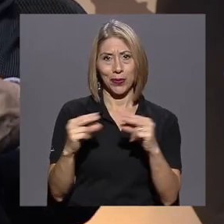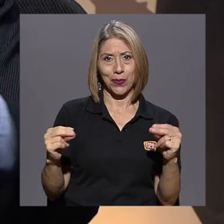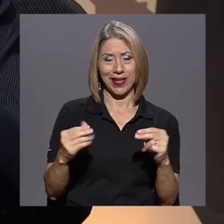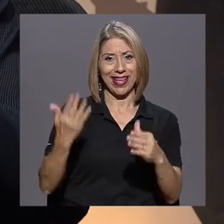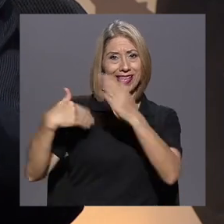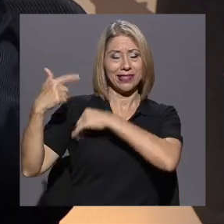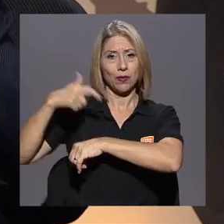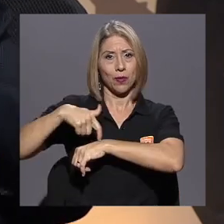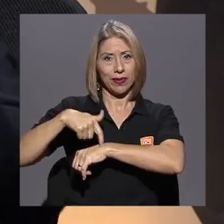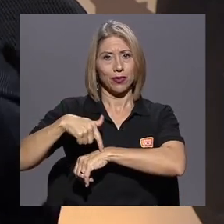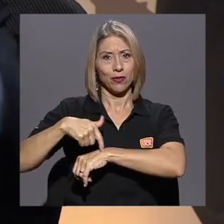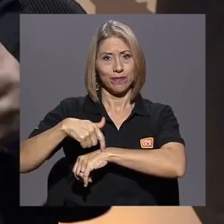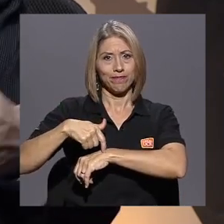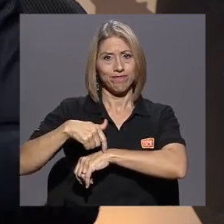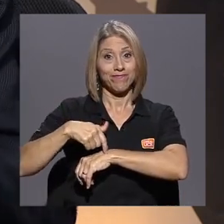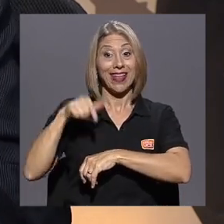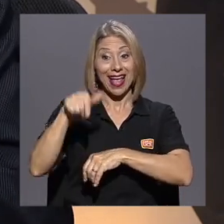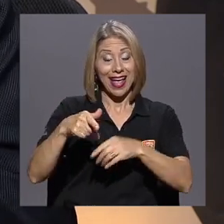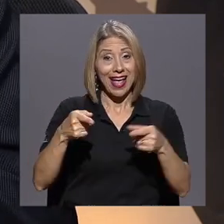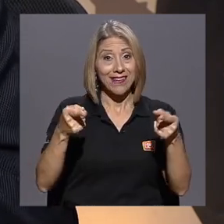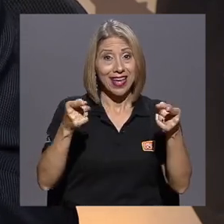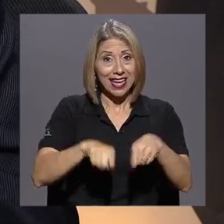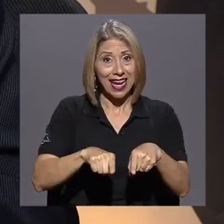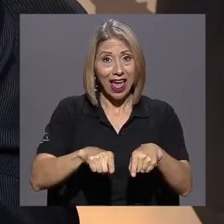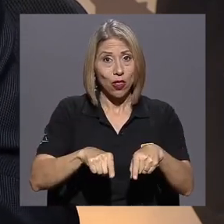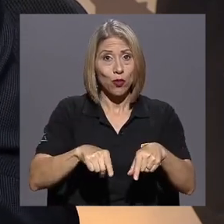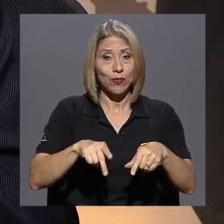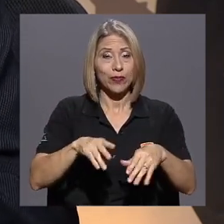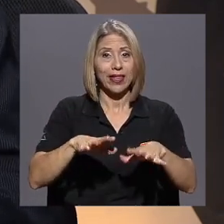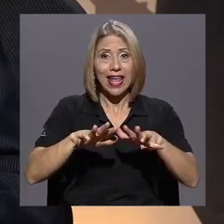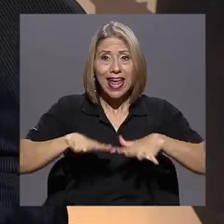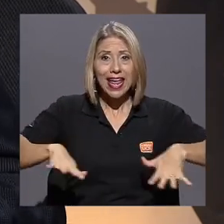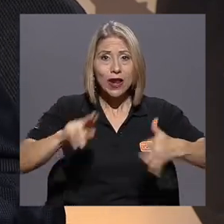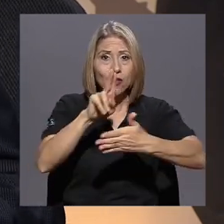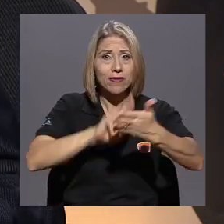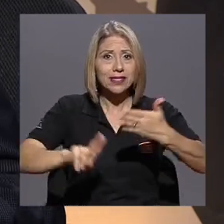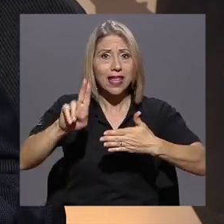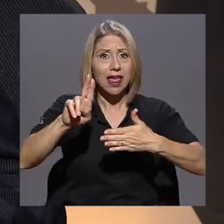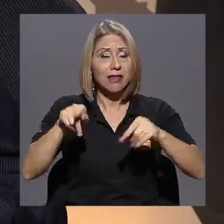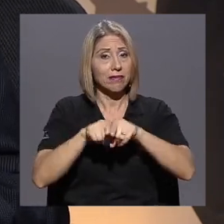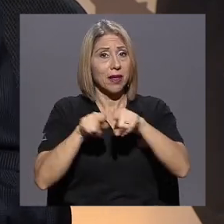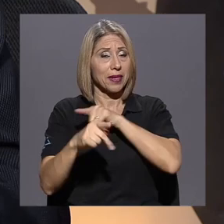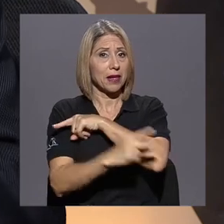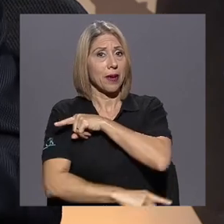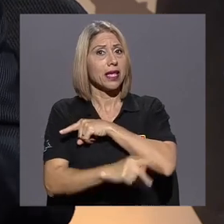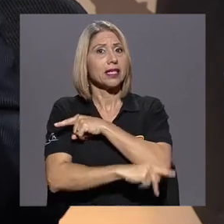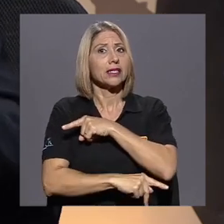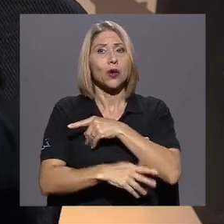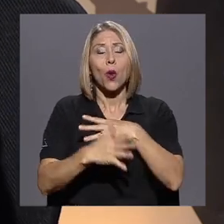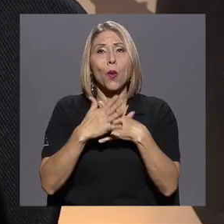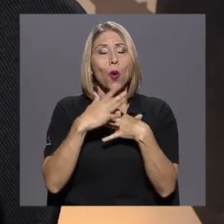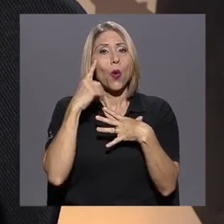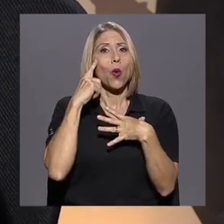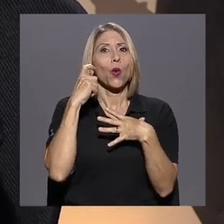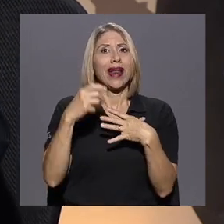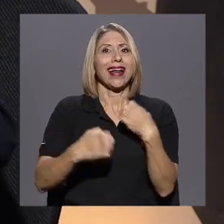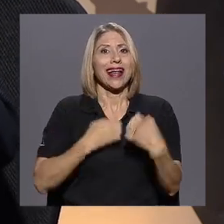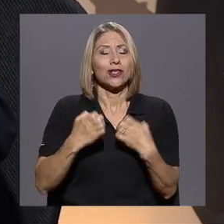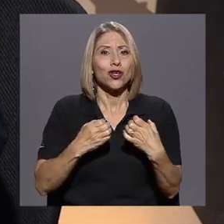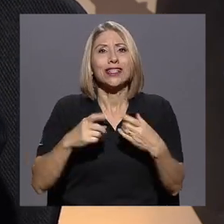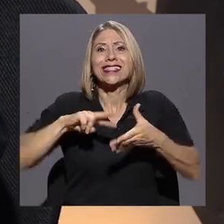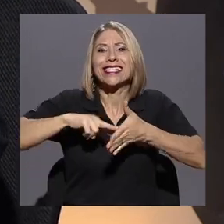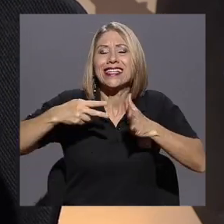generado en la universidad y en el país una gran ilusión. Uh-huh. Prácticamente era acabar con